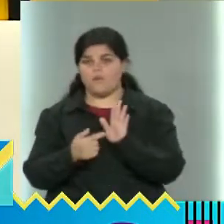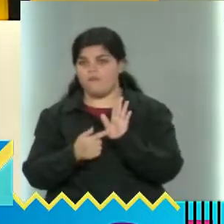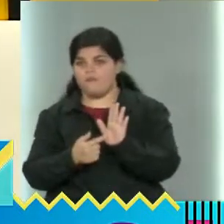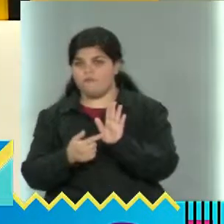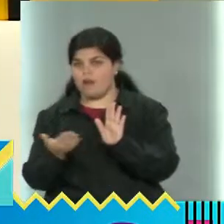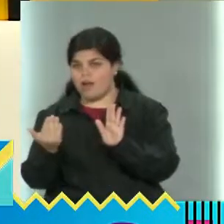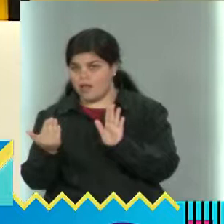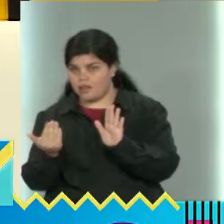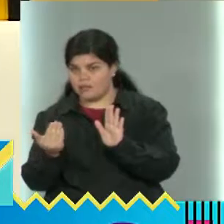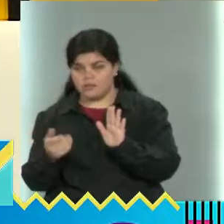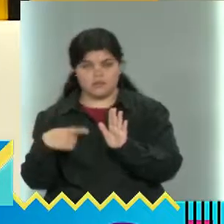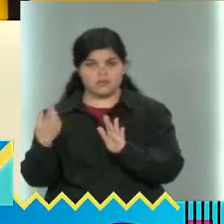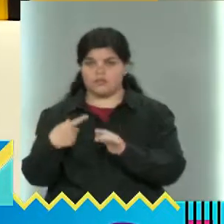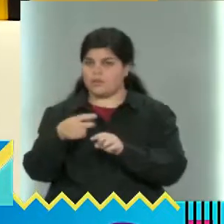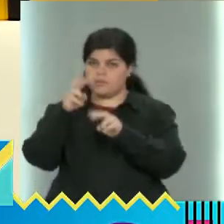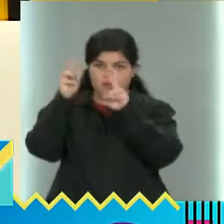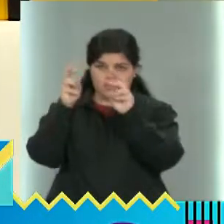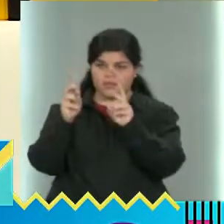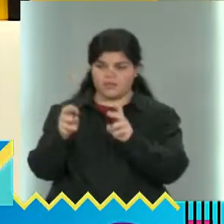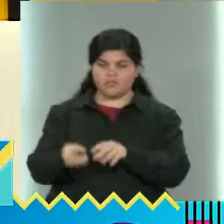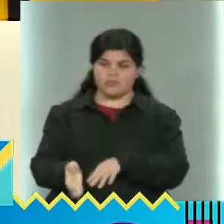siempre son de investigación, por ahí.